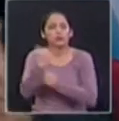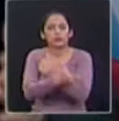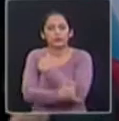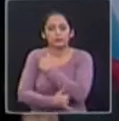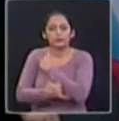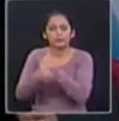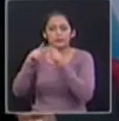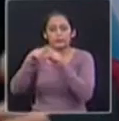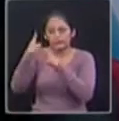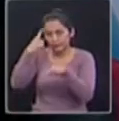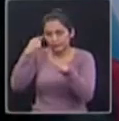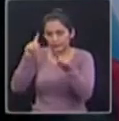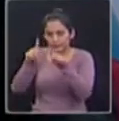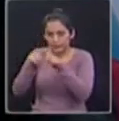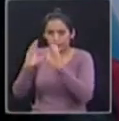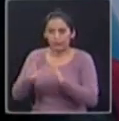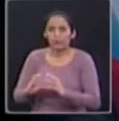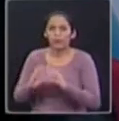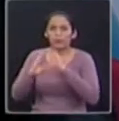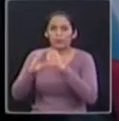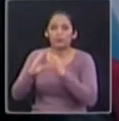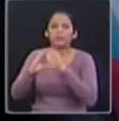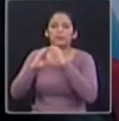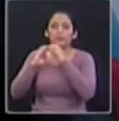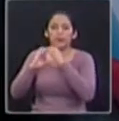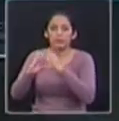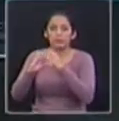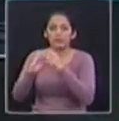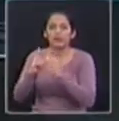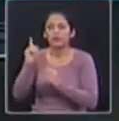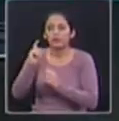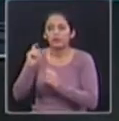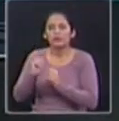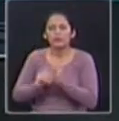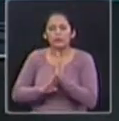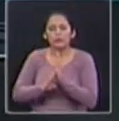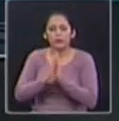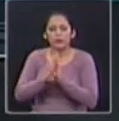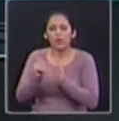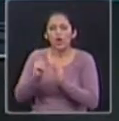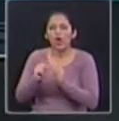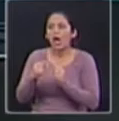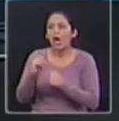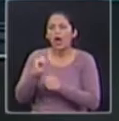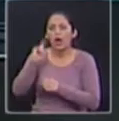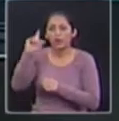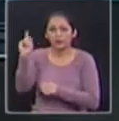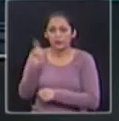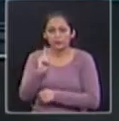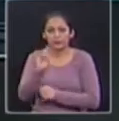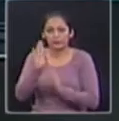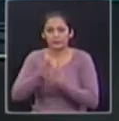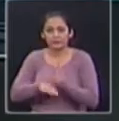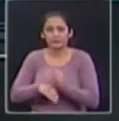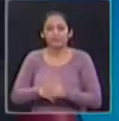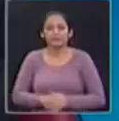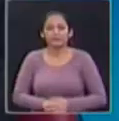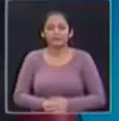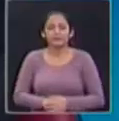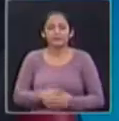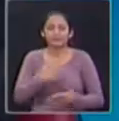seguir poniendo barreras al ingreso de capitales esta mañana que tenga muchísimas gracias gracias a alberto acosta